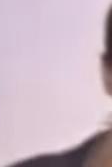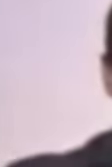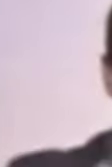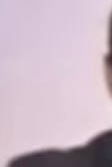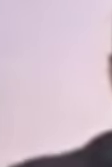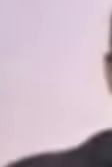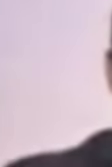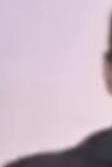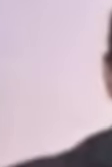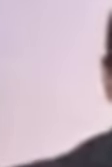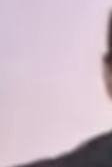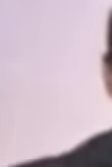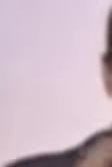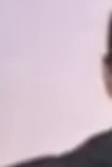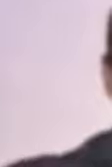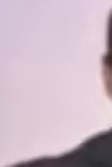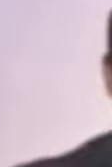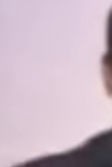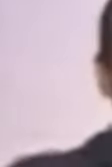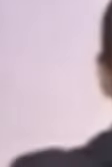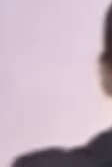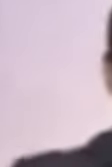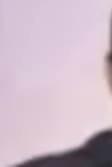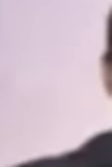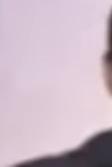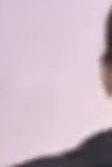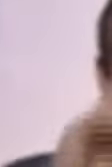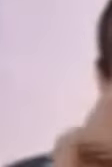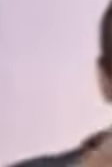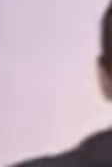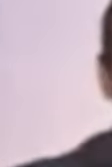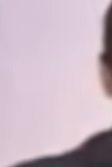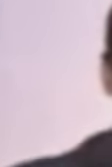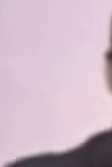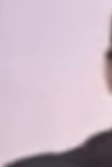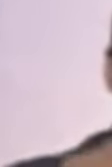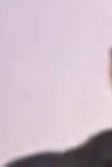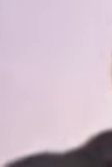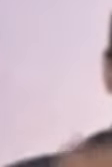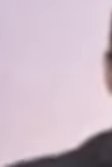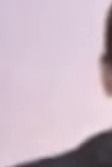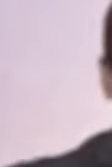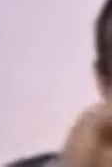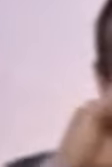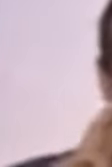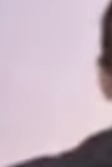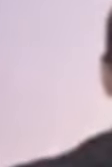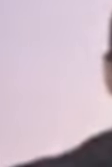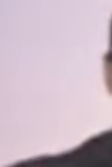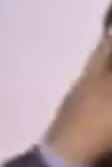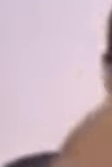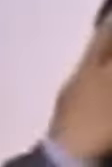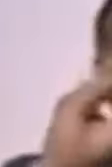sometido a la investigación desplegada por el Ministerio Público y he respetado incluso sus arbitrariedades, pues entiendo que las decisiones